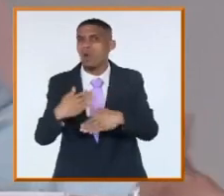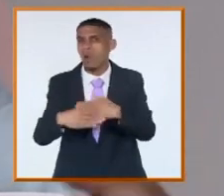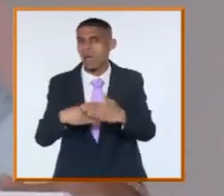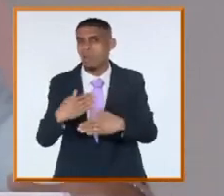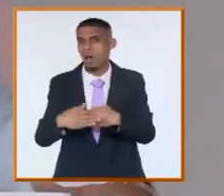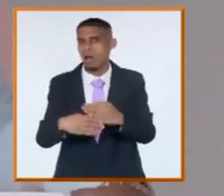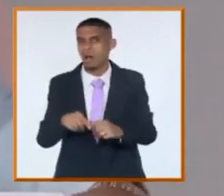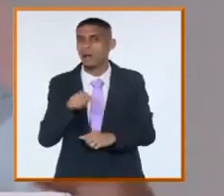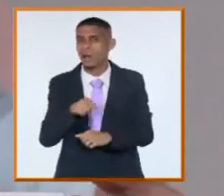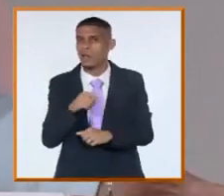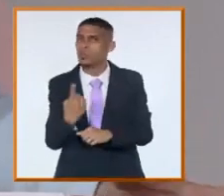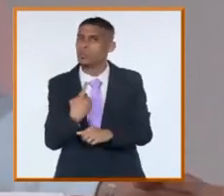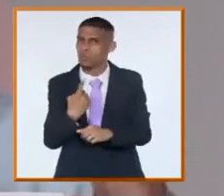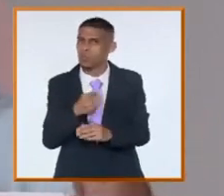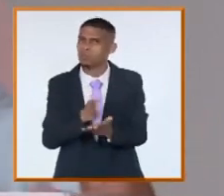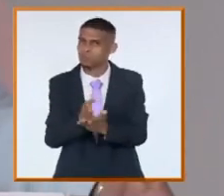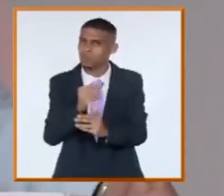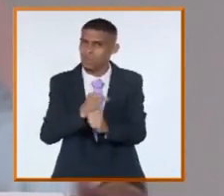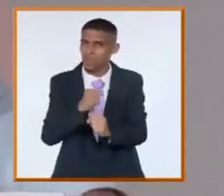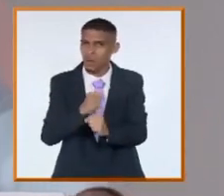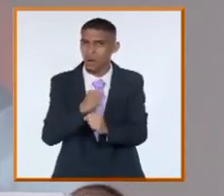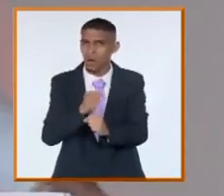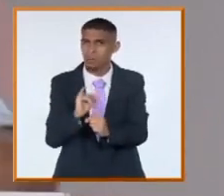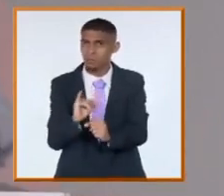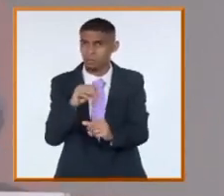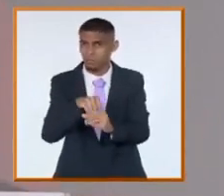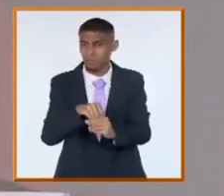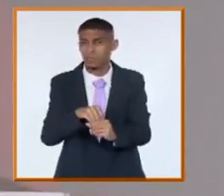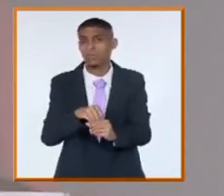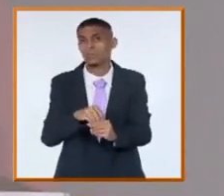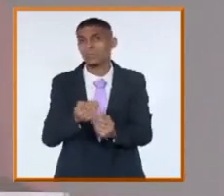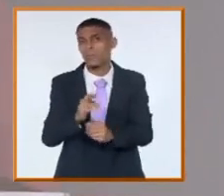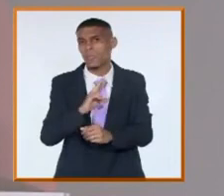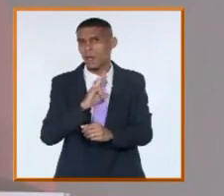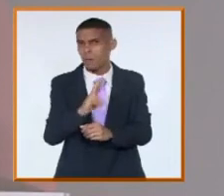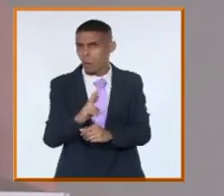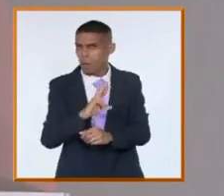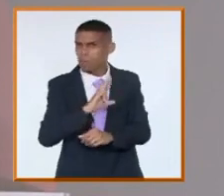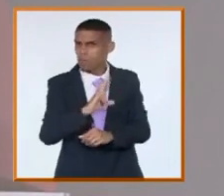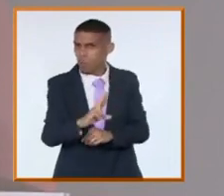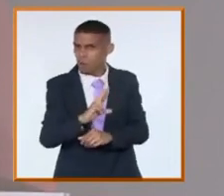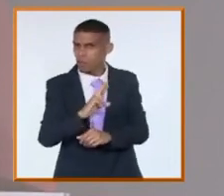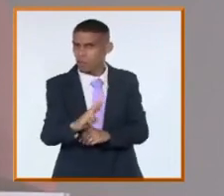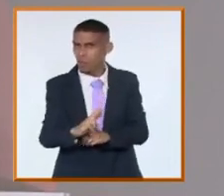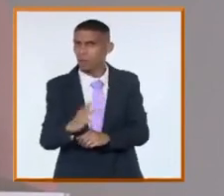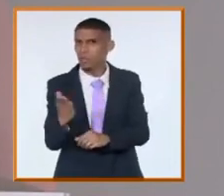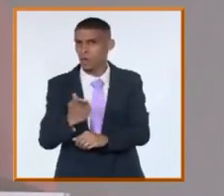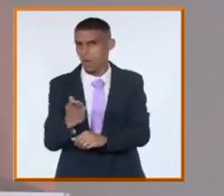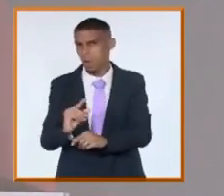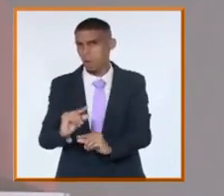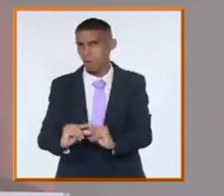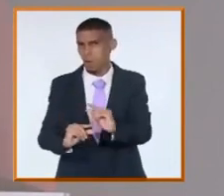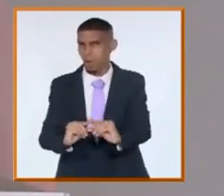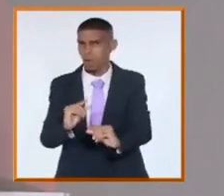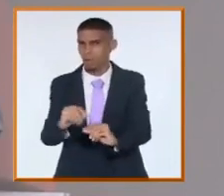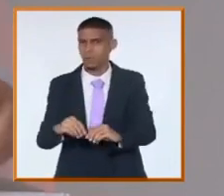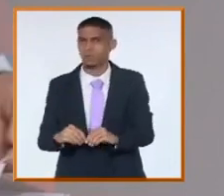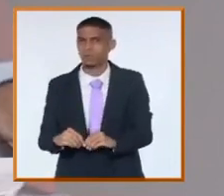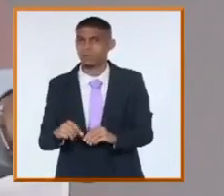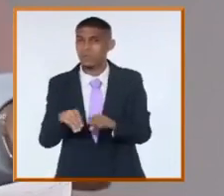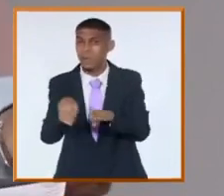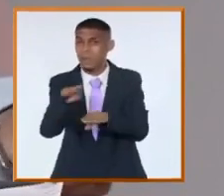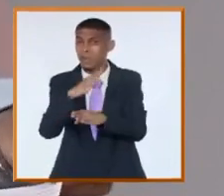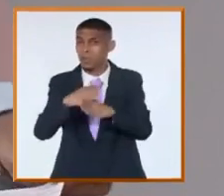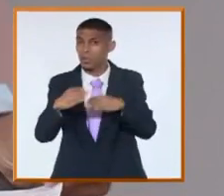del problema también estamos trabajando integralmente para ir solucionando eso esa situación ahora trabaja en